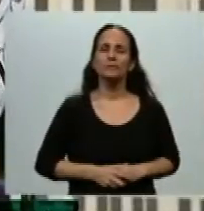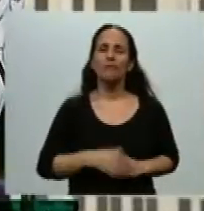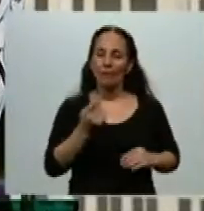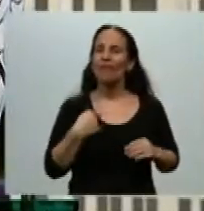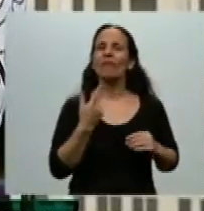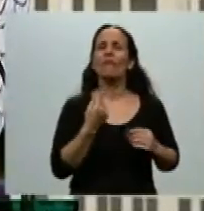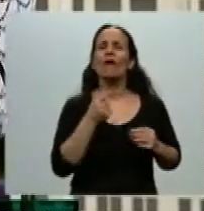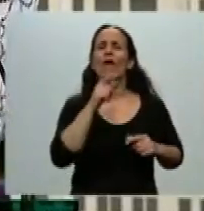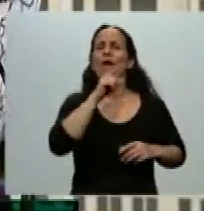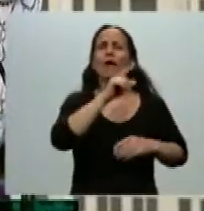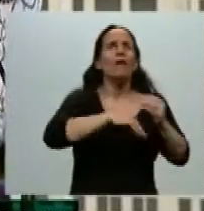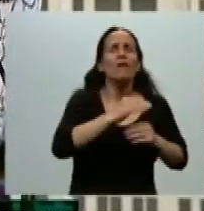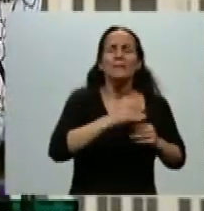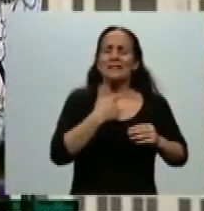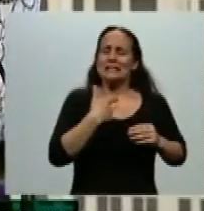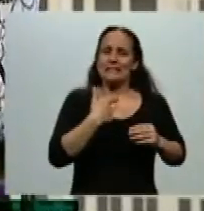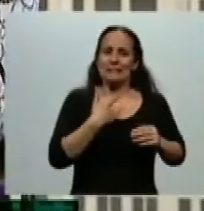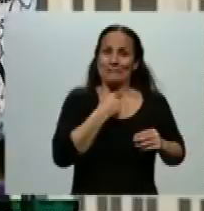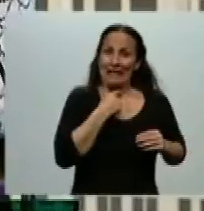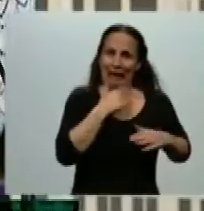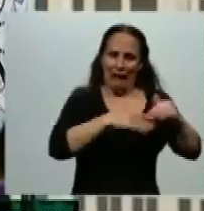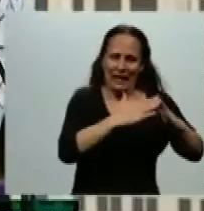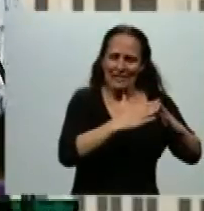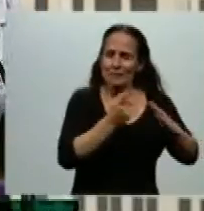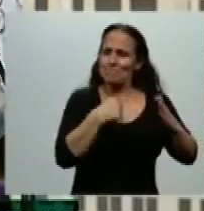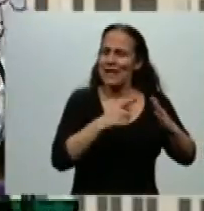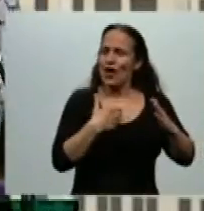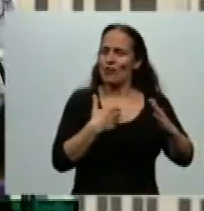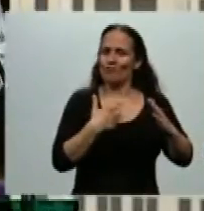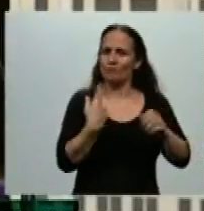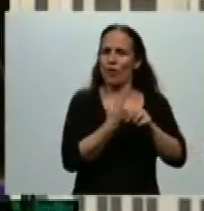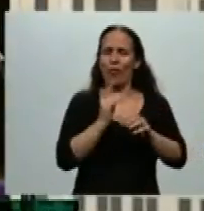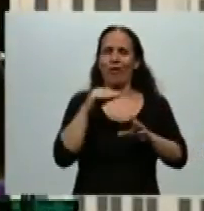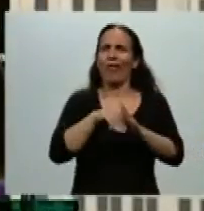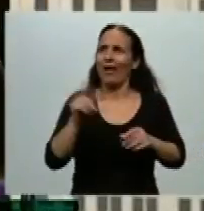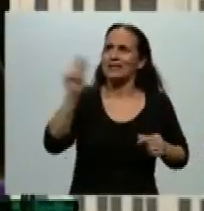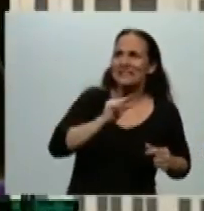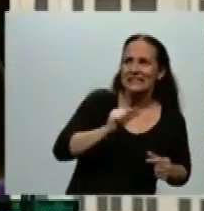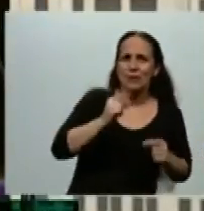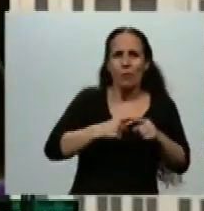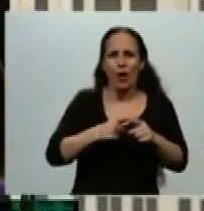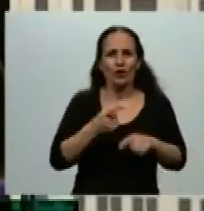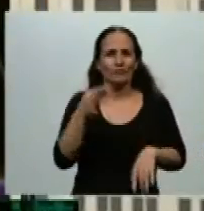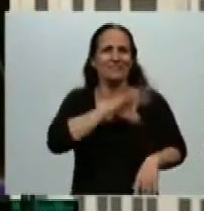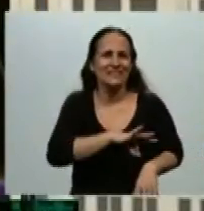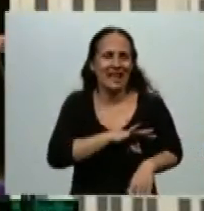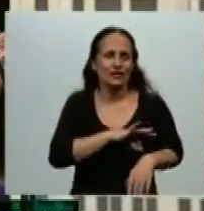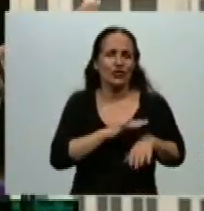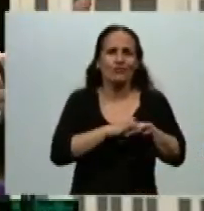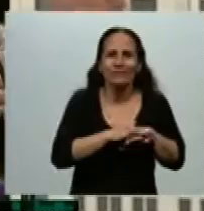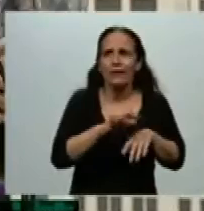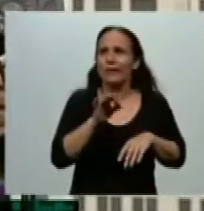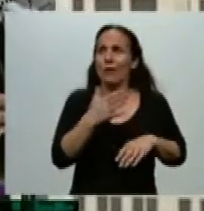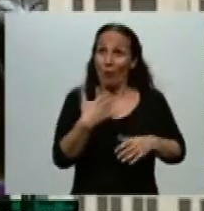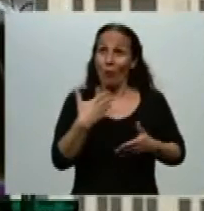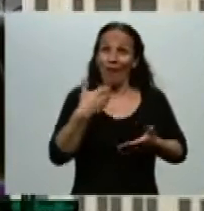tenían el target para entrar a un plan federal popular porque tenían ingresos y porque podían pagarse una